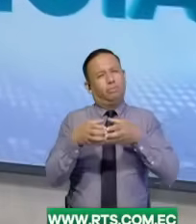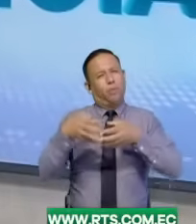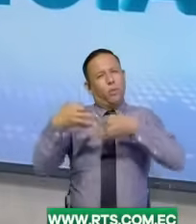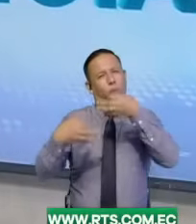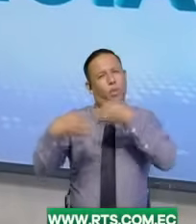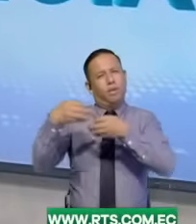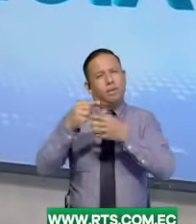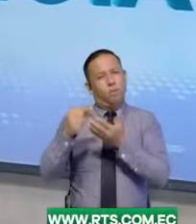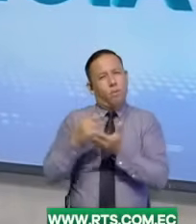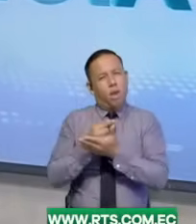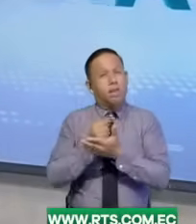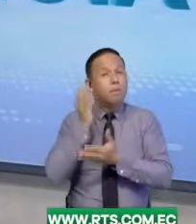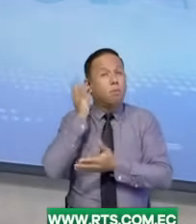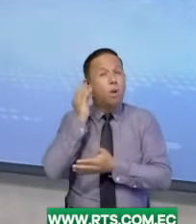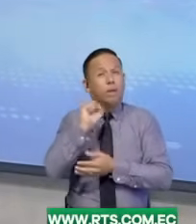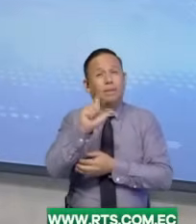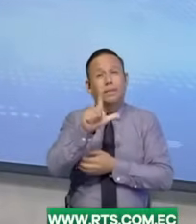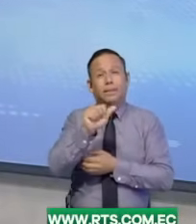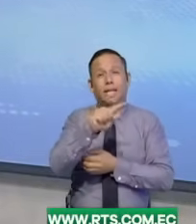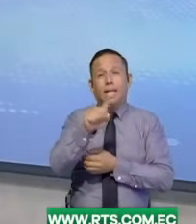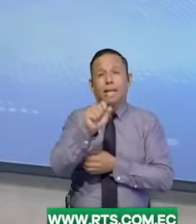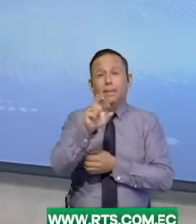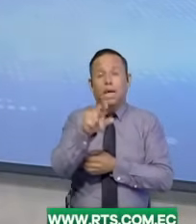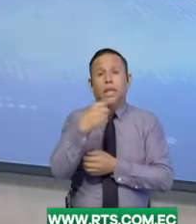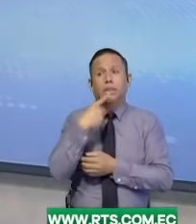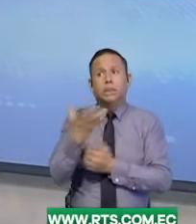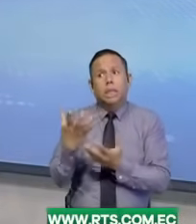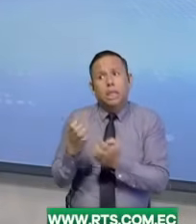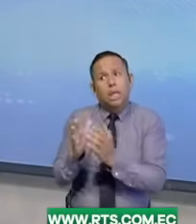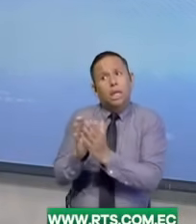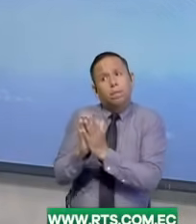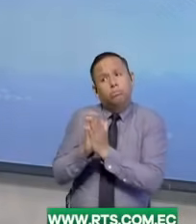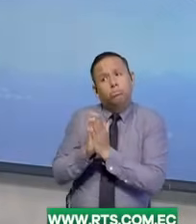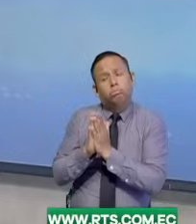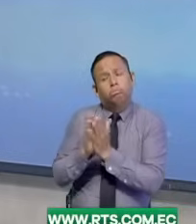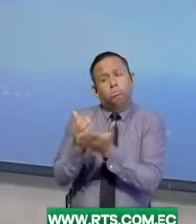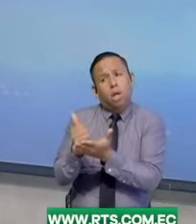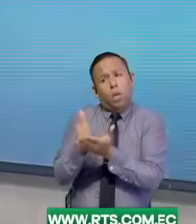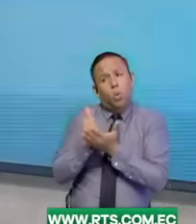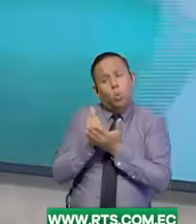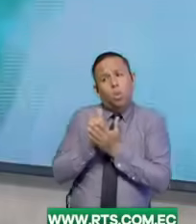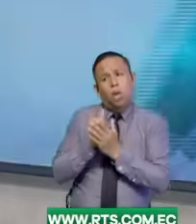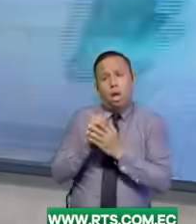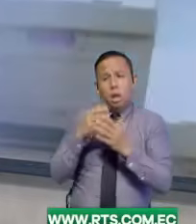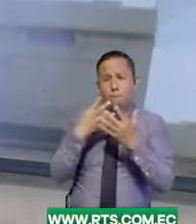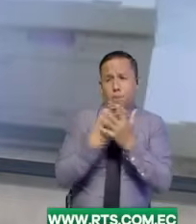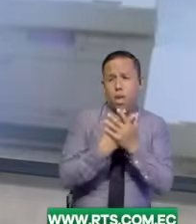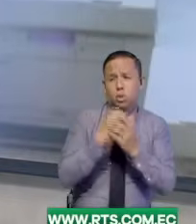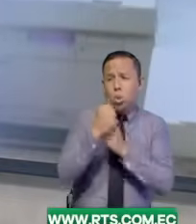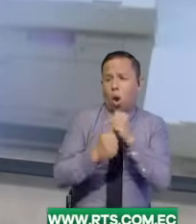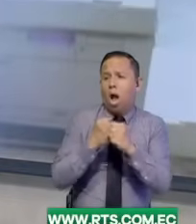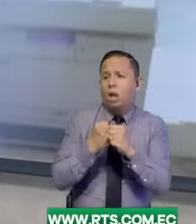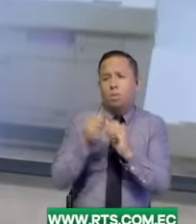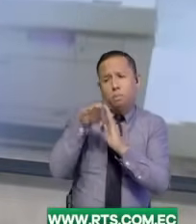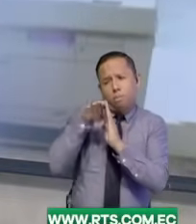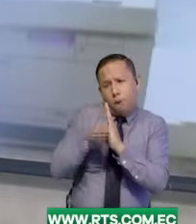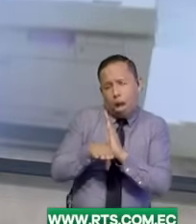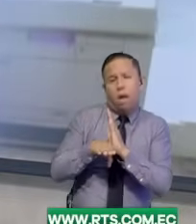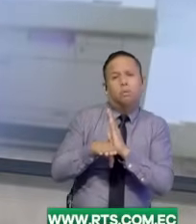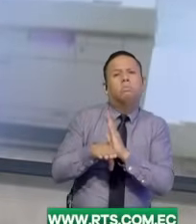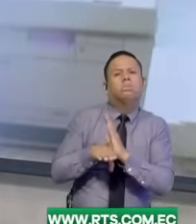Guayas, Mayra Salazar, buscará beneficiarse de una doble reducción de su condena en la audiencia preparatoria de juicio del